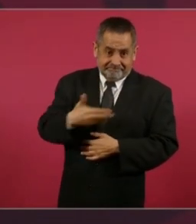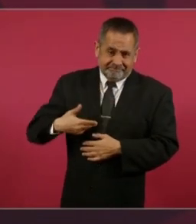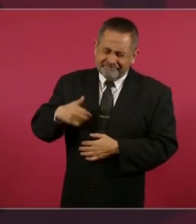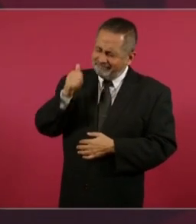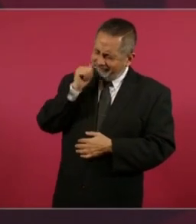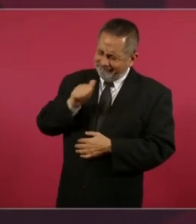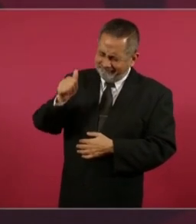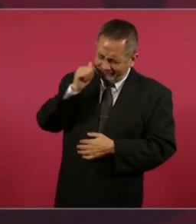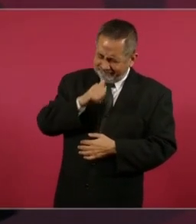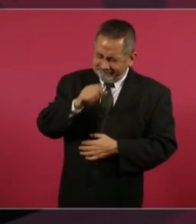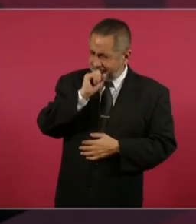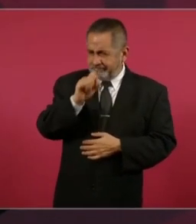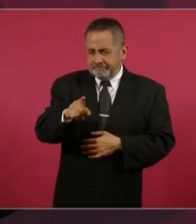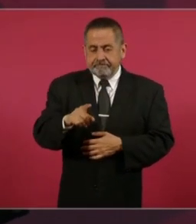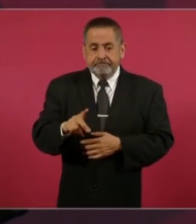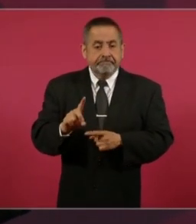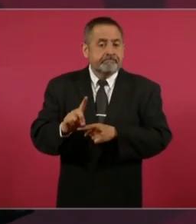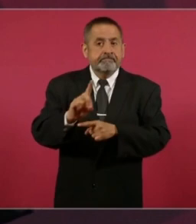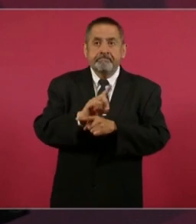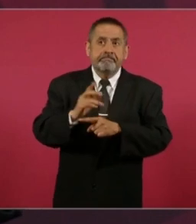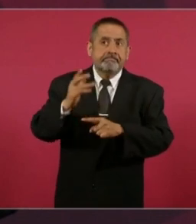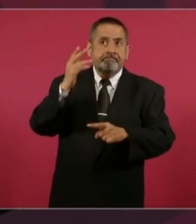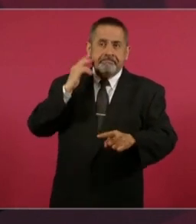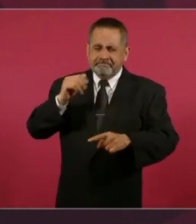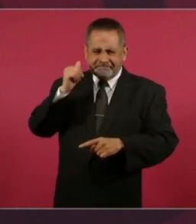nosotros desde el